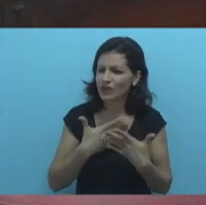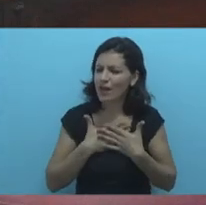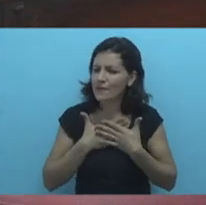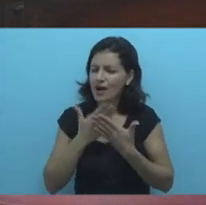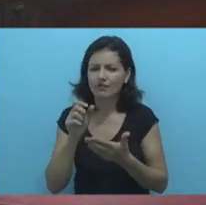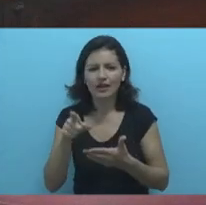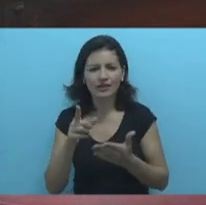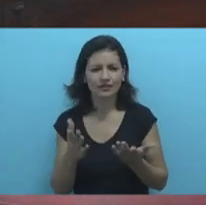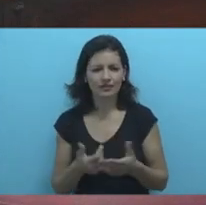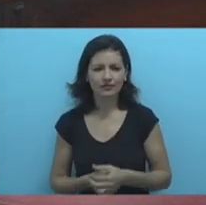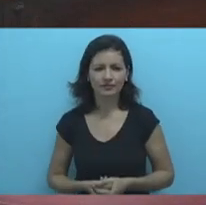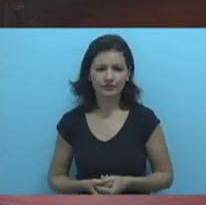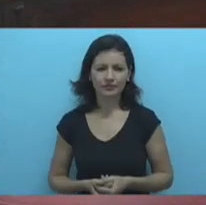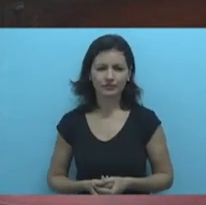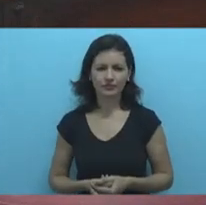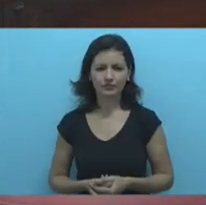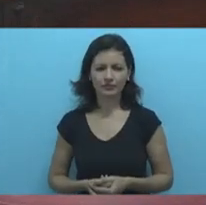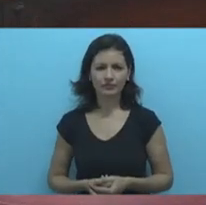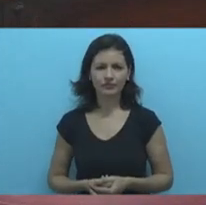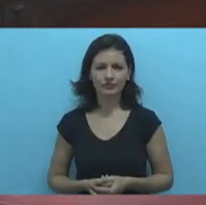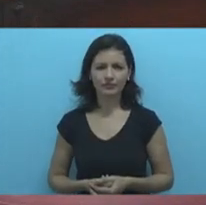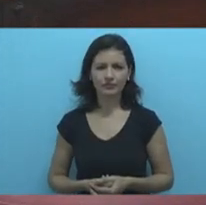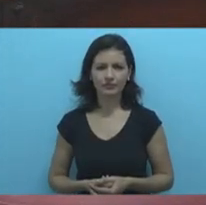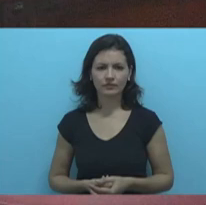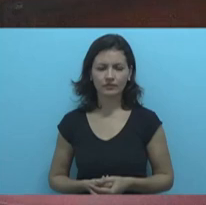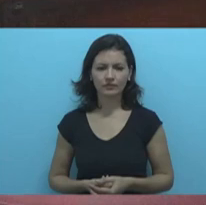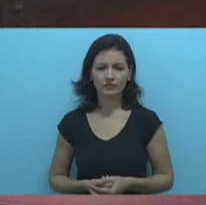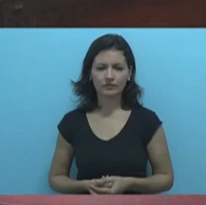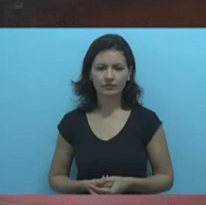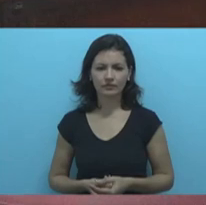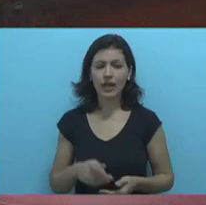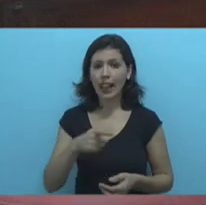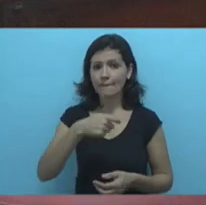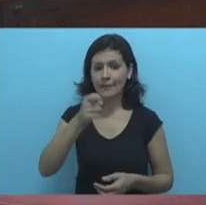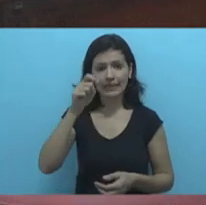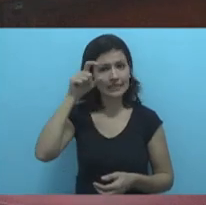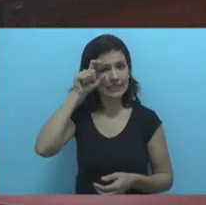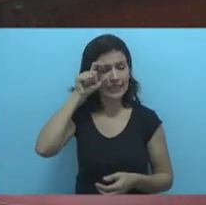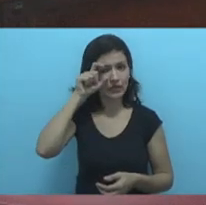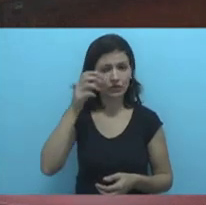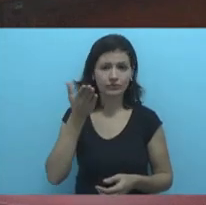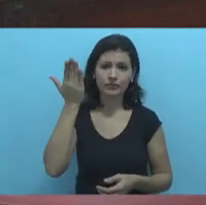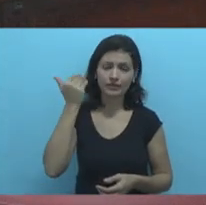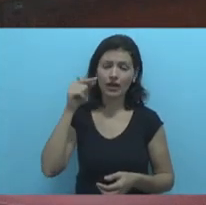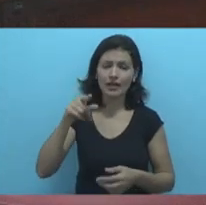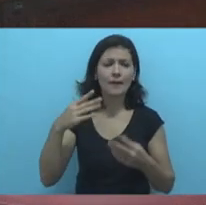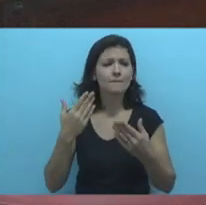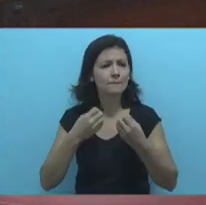Miguel, cuando arranca en el mes de enero a recorrer la provincia de Santa Fe